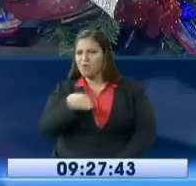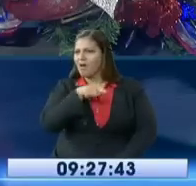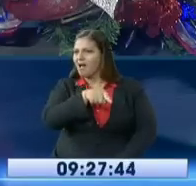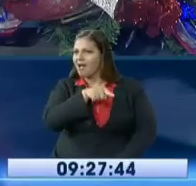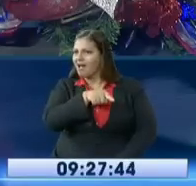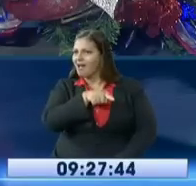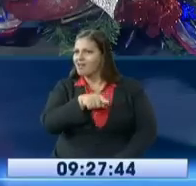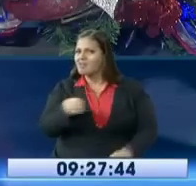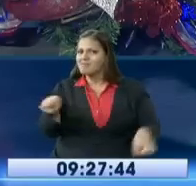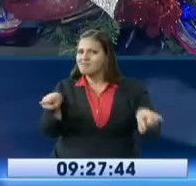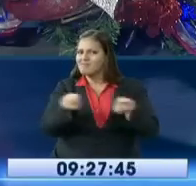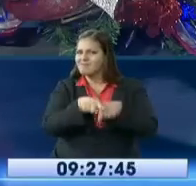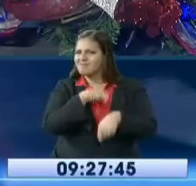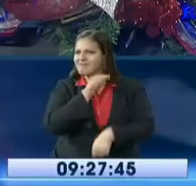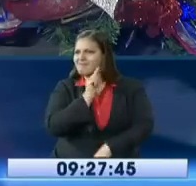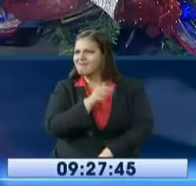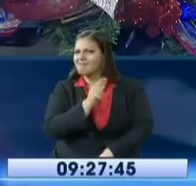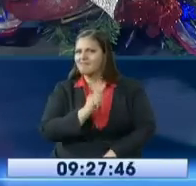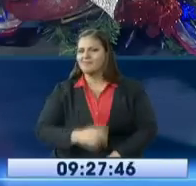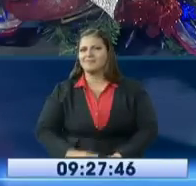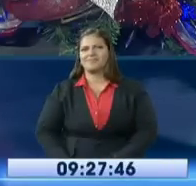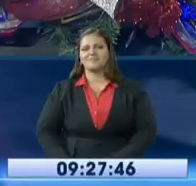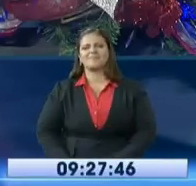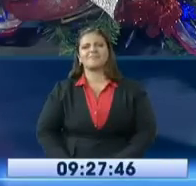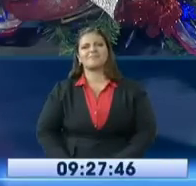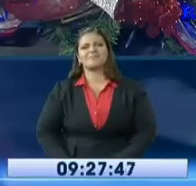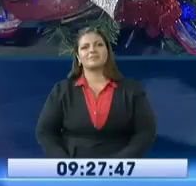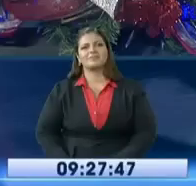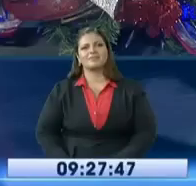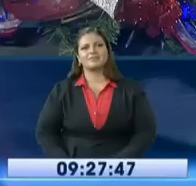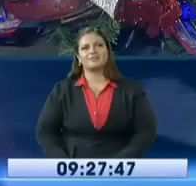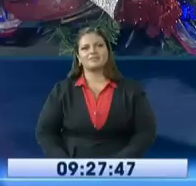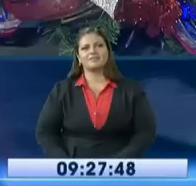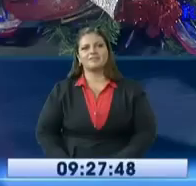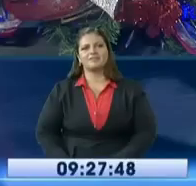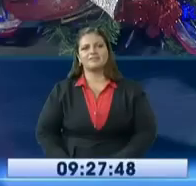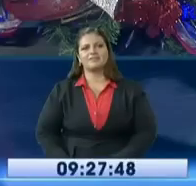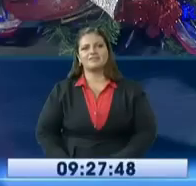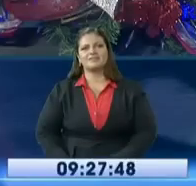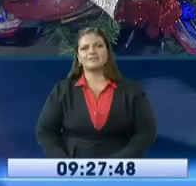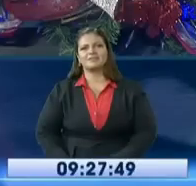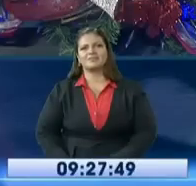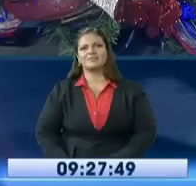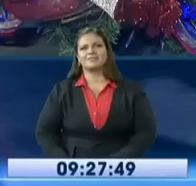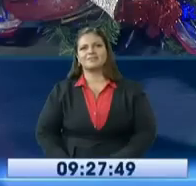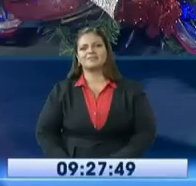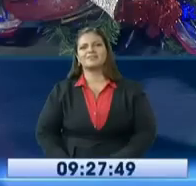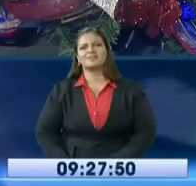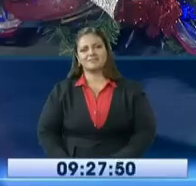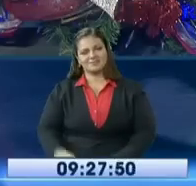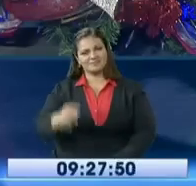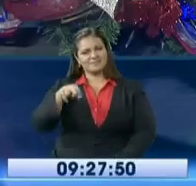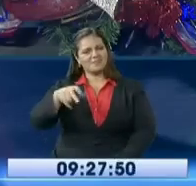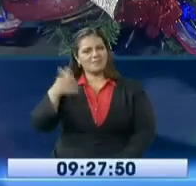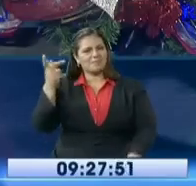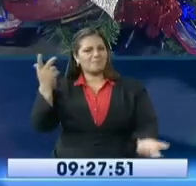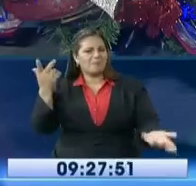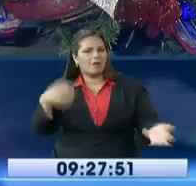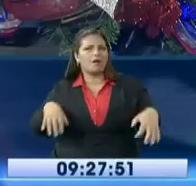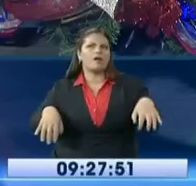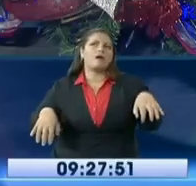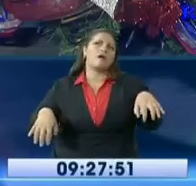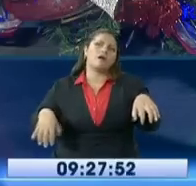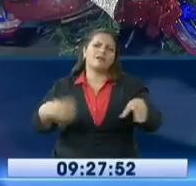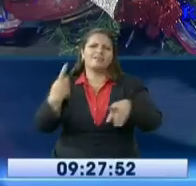Por supuesto, bueno, veamos qué nos tiene. Famosos, bueno, y también acuérdense que son los favoritos a la hora de realizar monigotes. Les